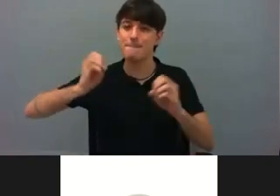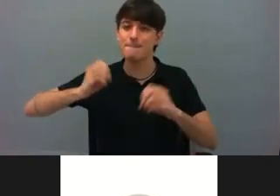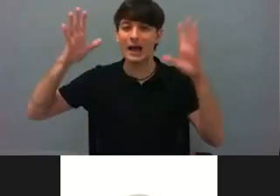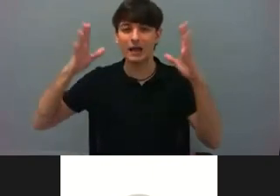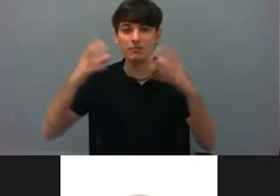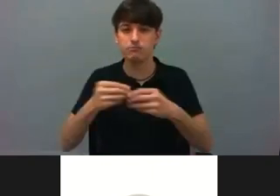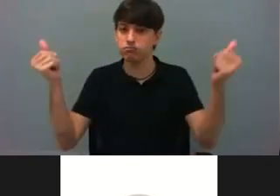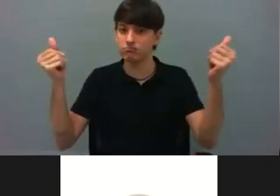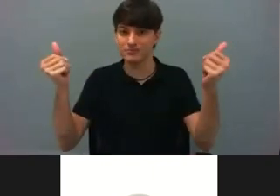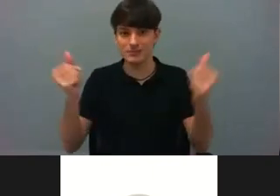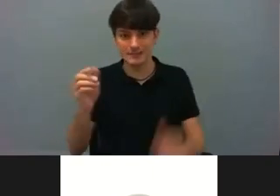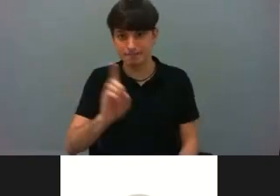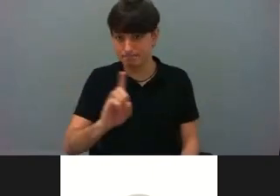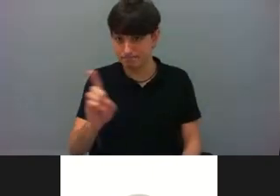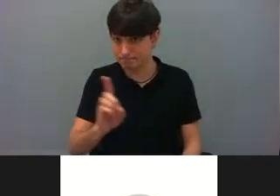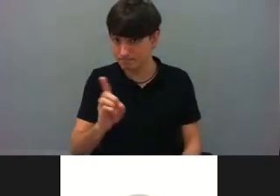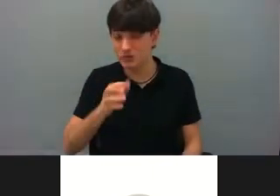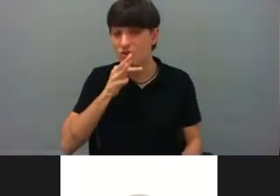desaparezca. Entonces,